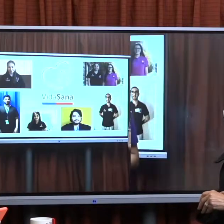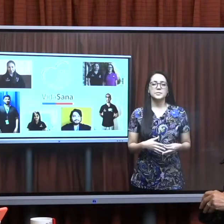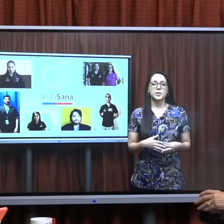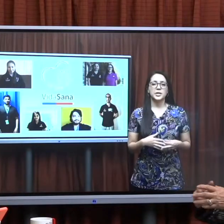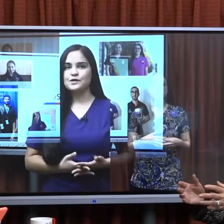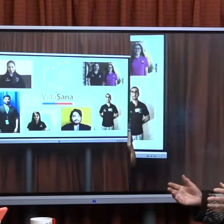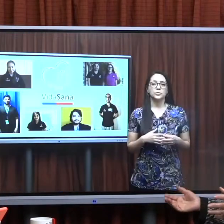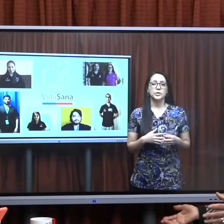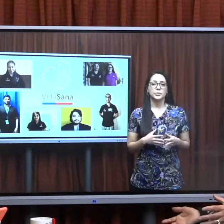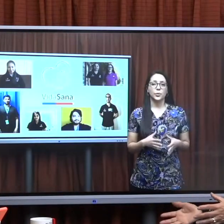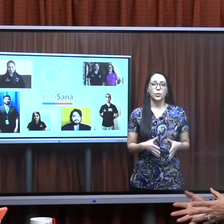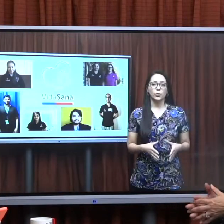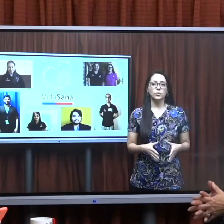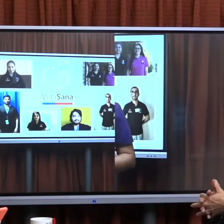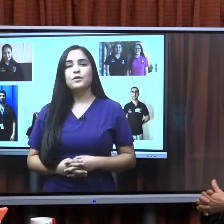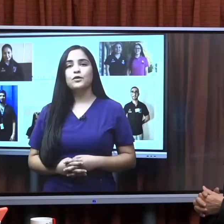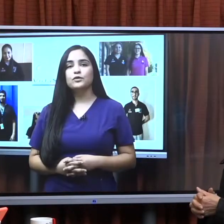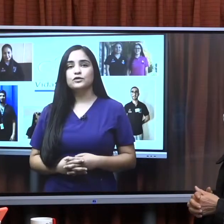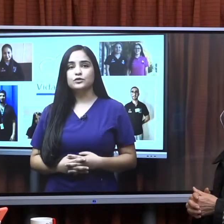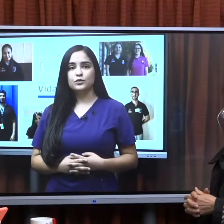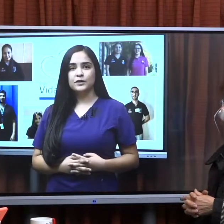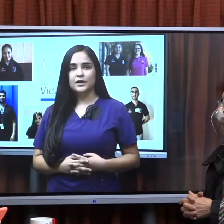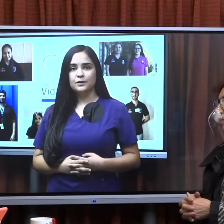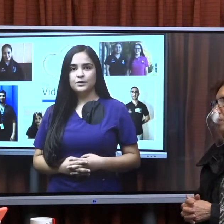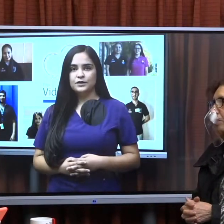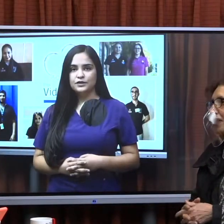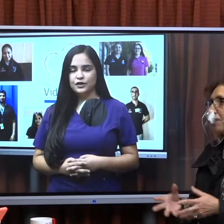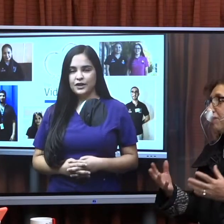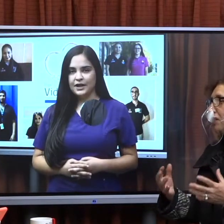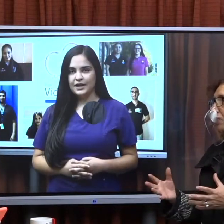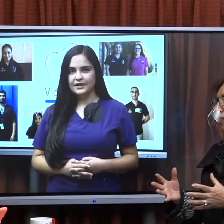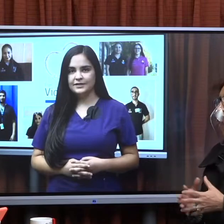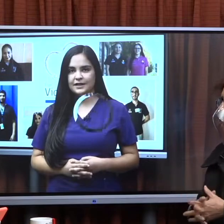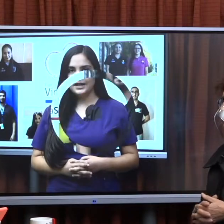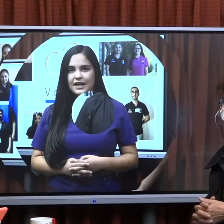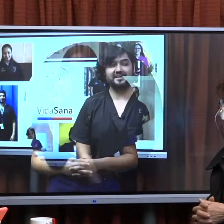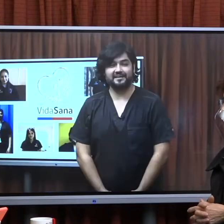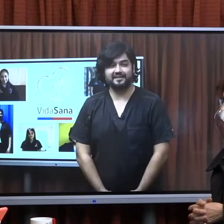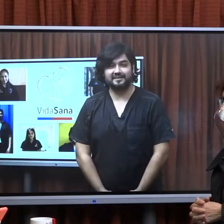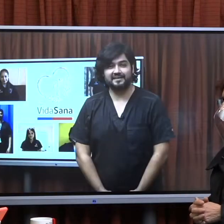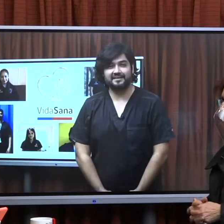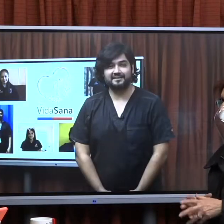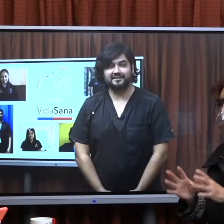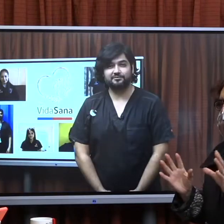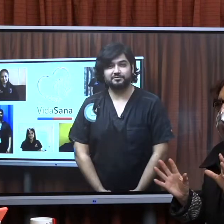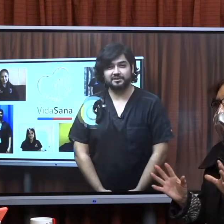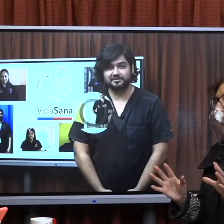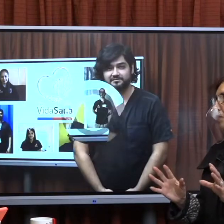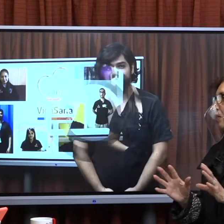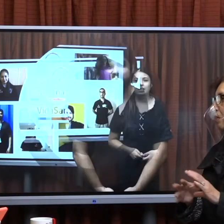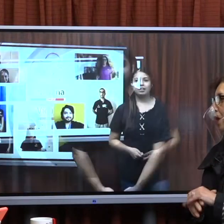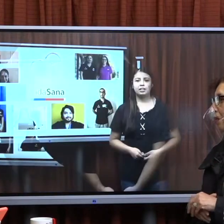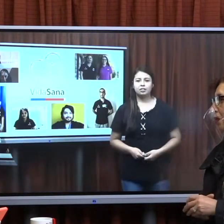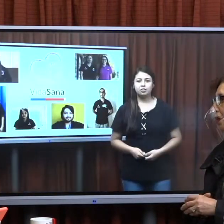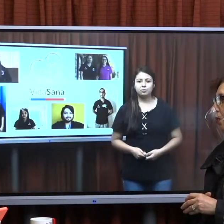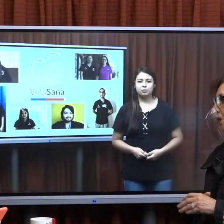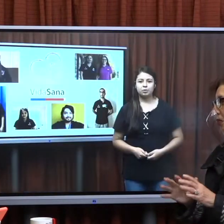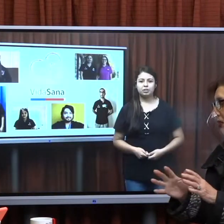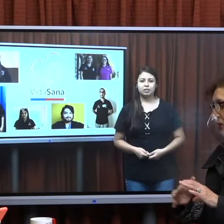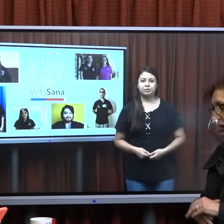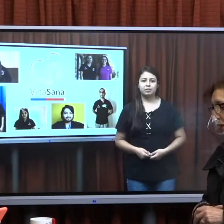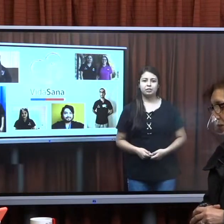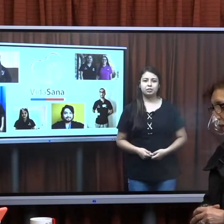necesario en este periodo. Absolutamente. Bueno, esto es un beneficio que se está entregando en Angol desde hace aproximadamente